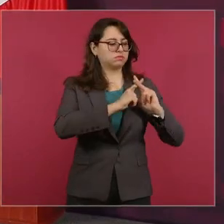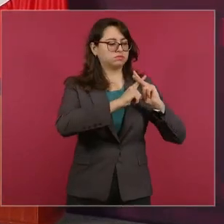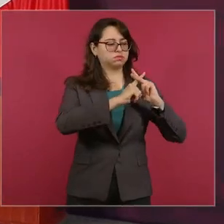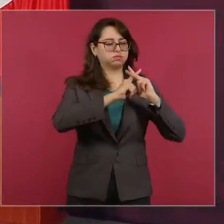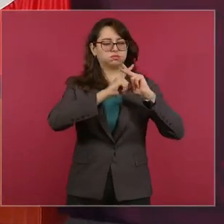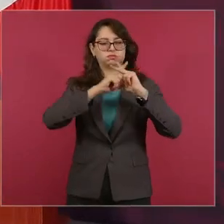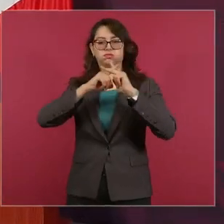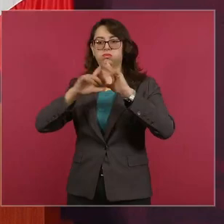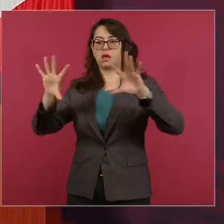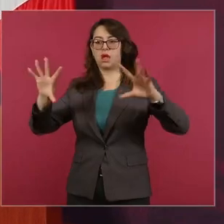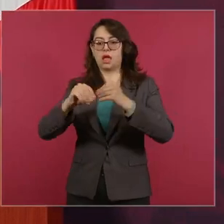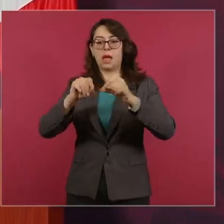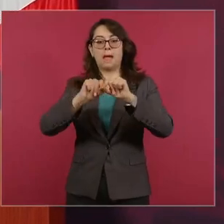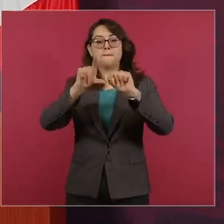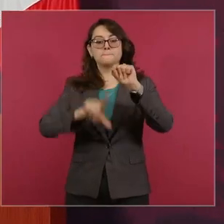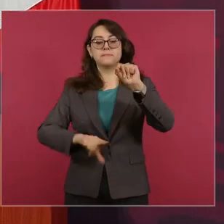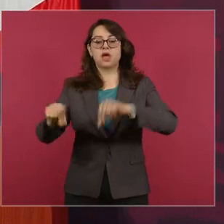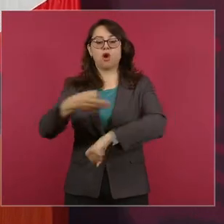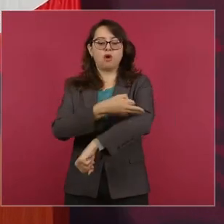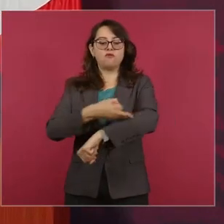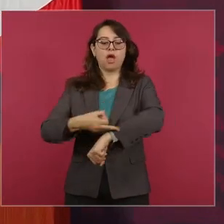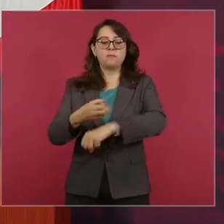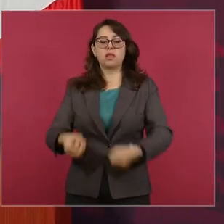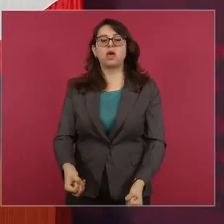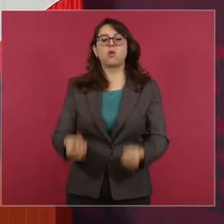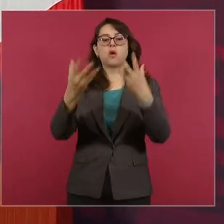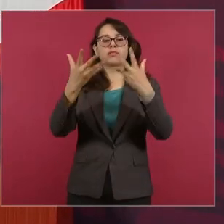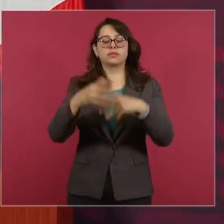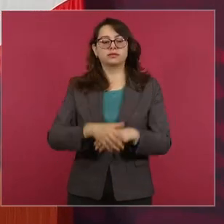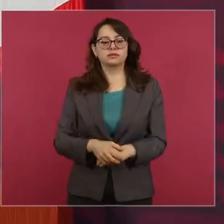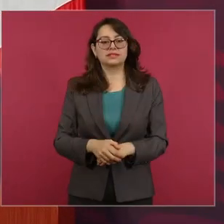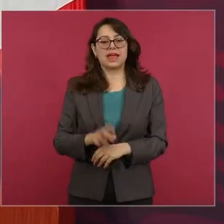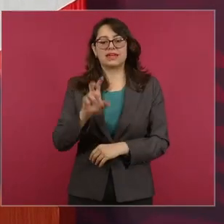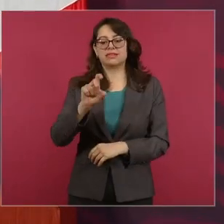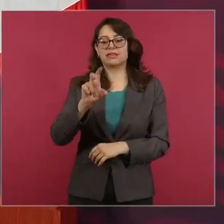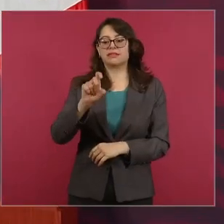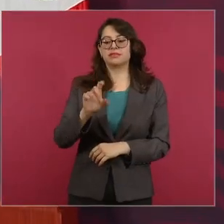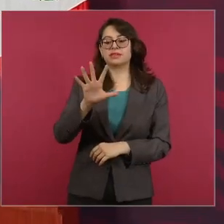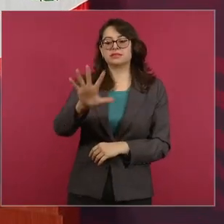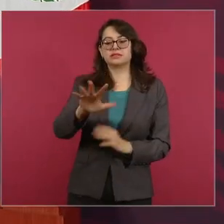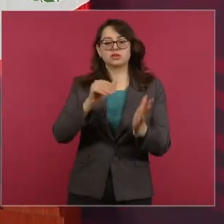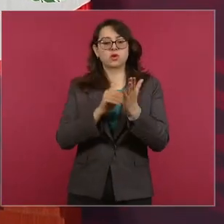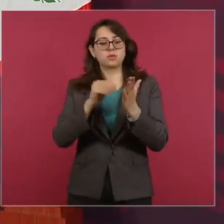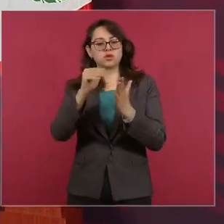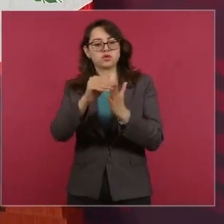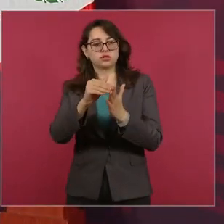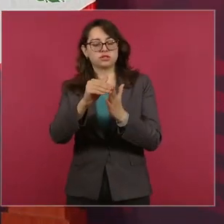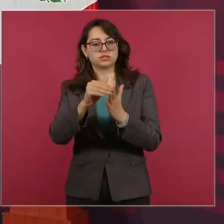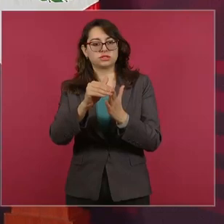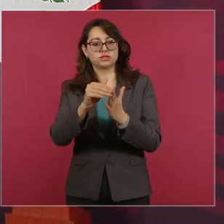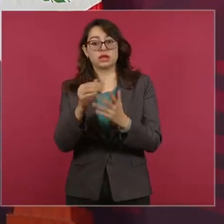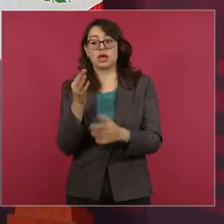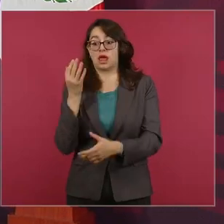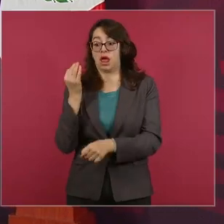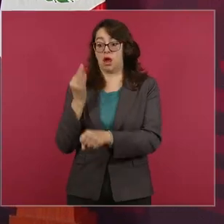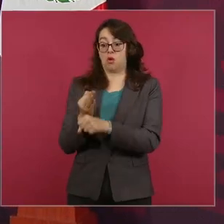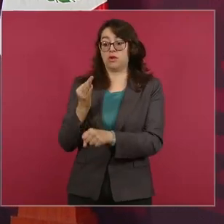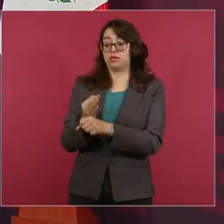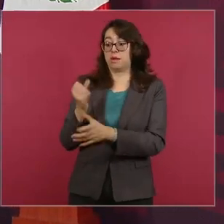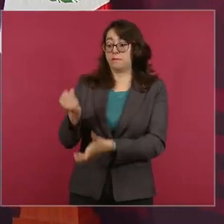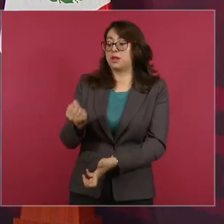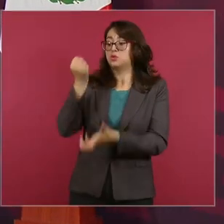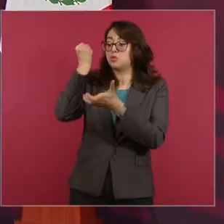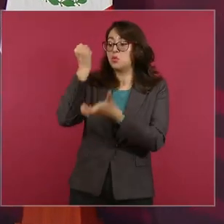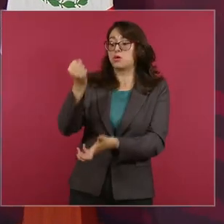millones de familias en el país y 30 están